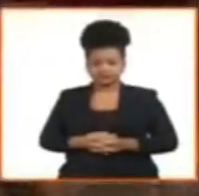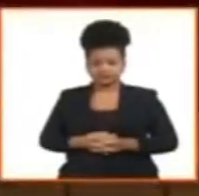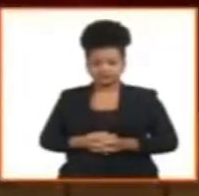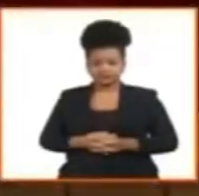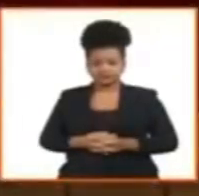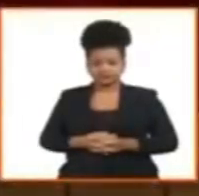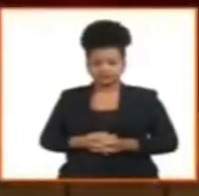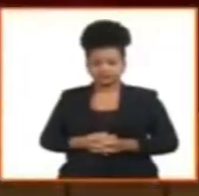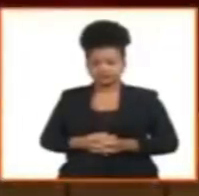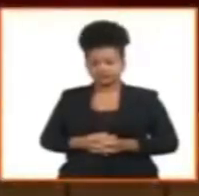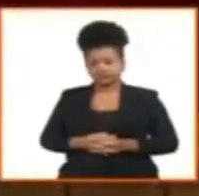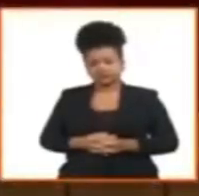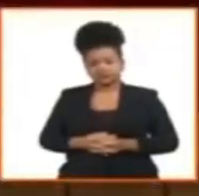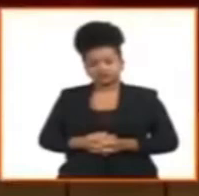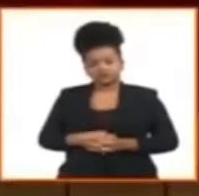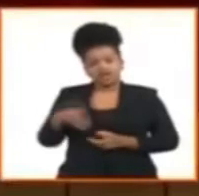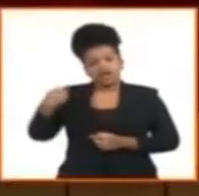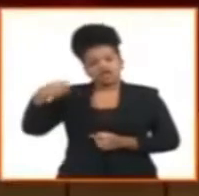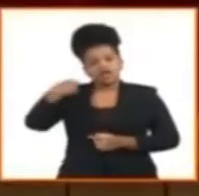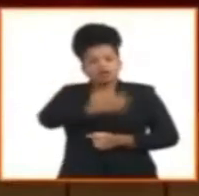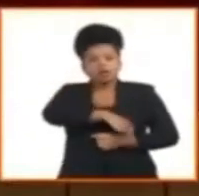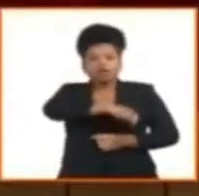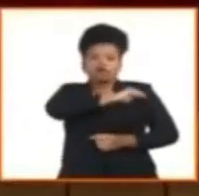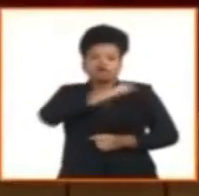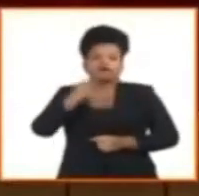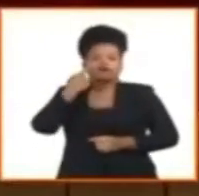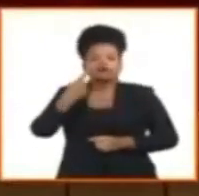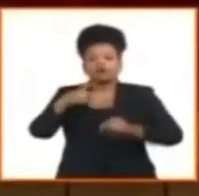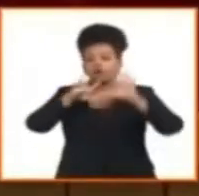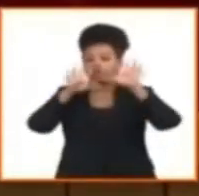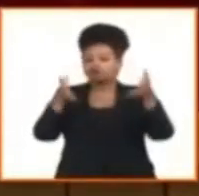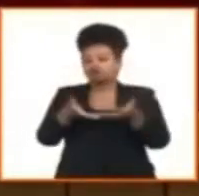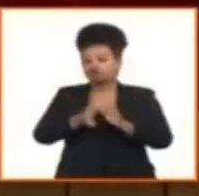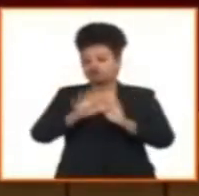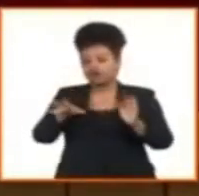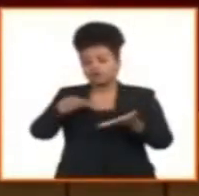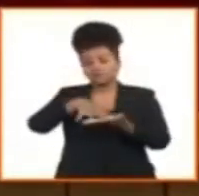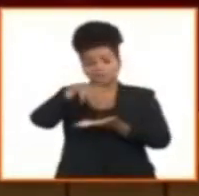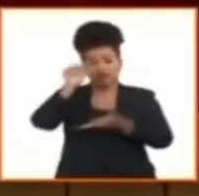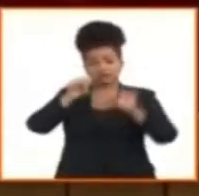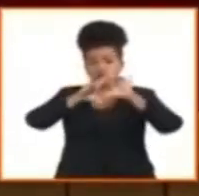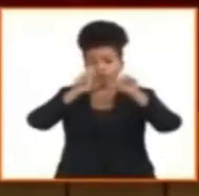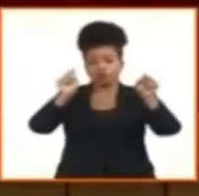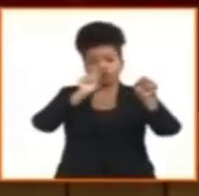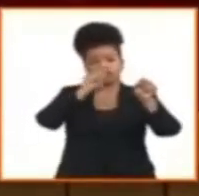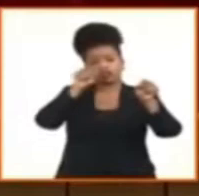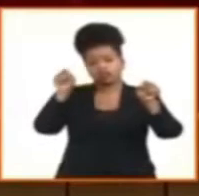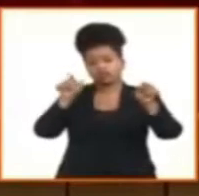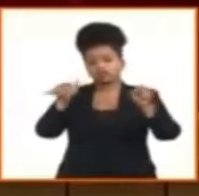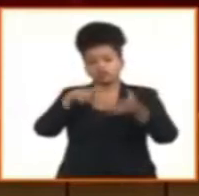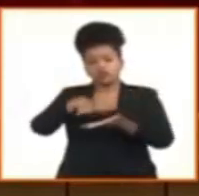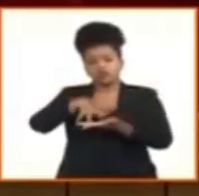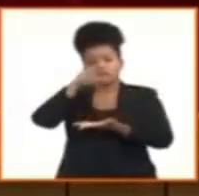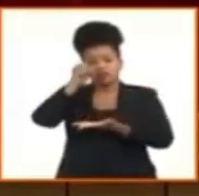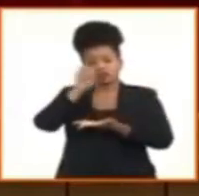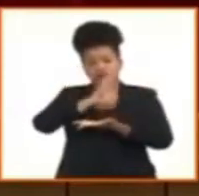Ayer nuestro pueblo lanzó un fuerte mensaje al mundo. En todas las plazas del país y en nuestra emblemática Plaza de la